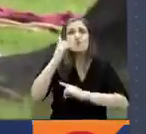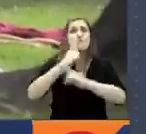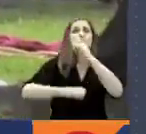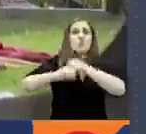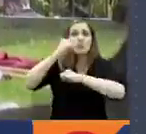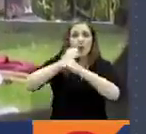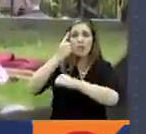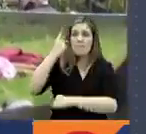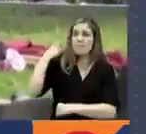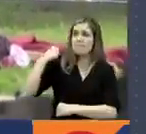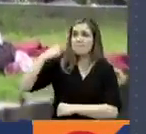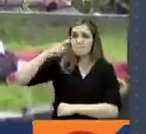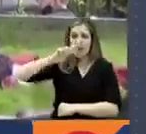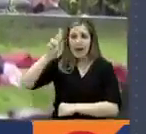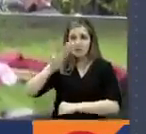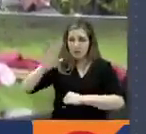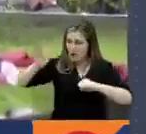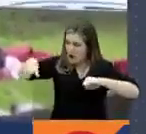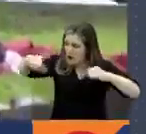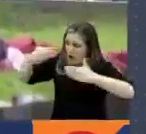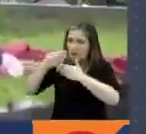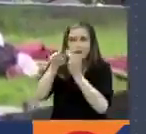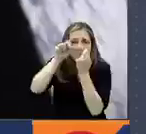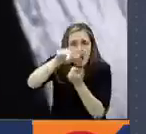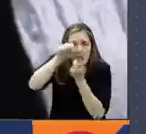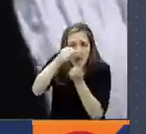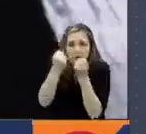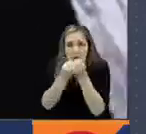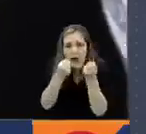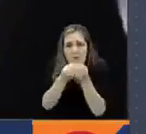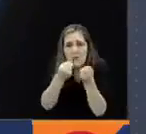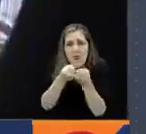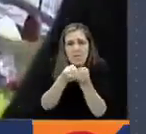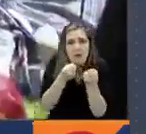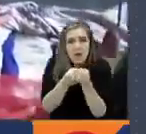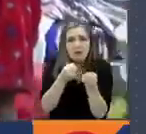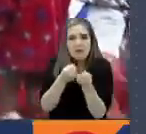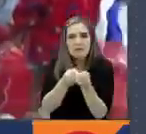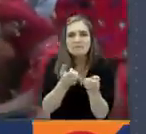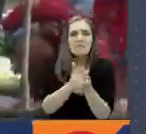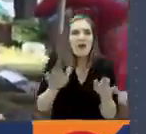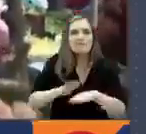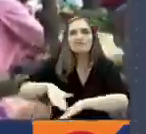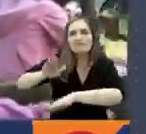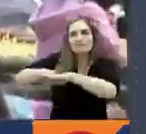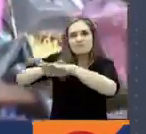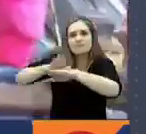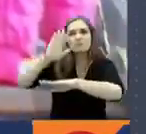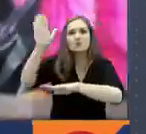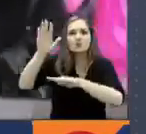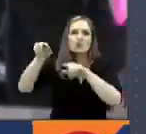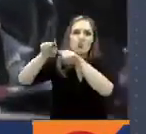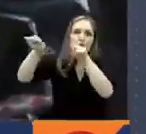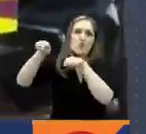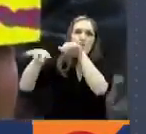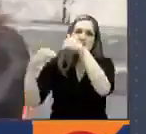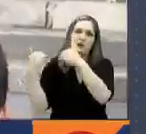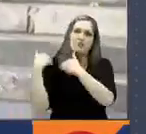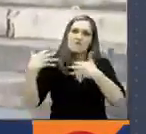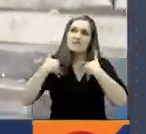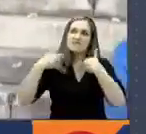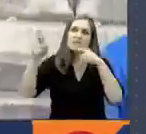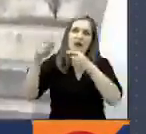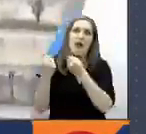desde marzo del año pasado, a estas familias, a estas comunidades, y por eso ha hecho un llamado a la unidad de víctimas a que se garantice el